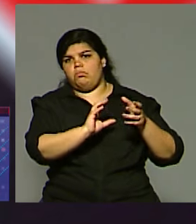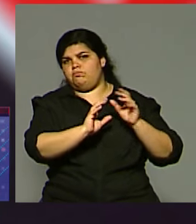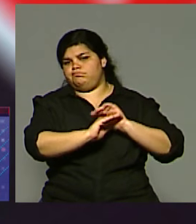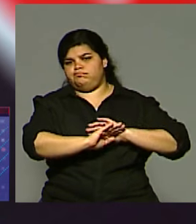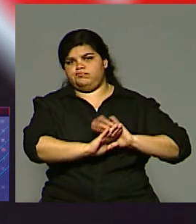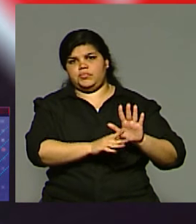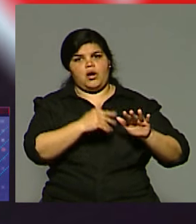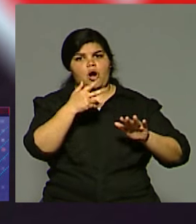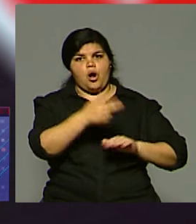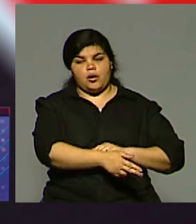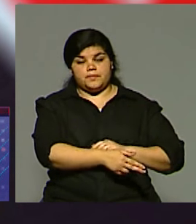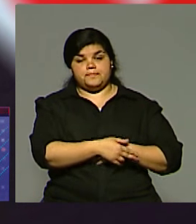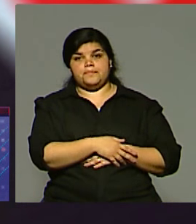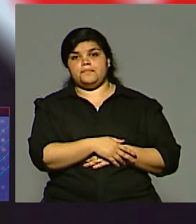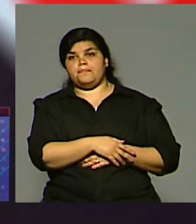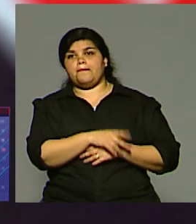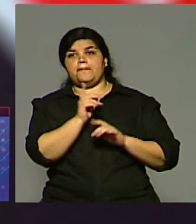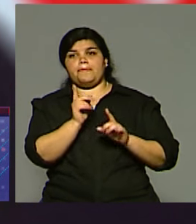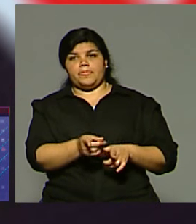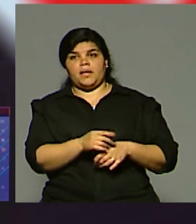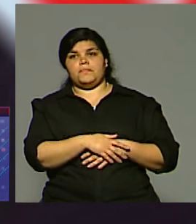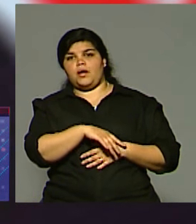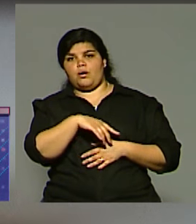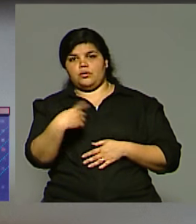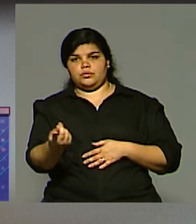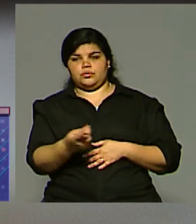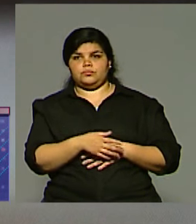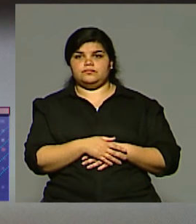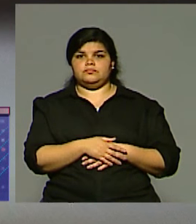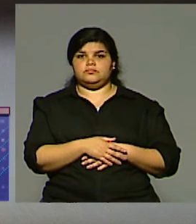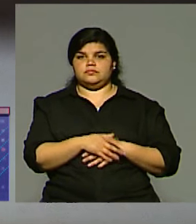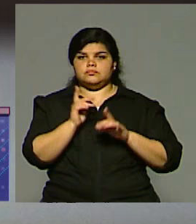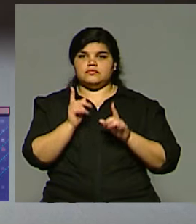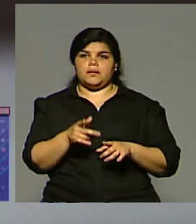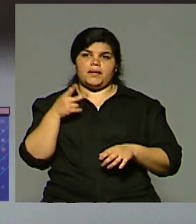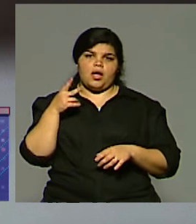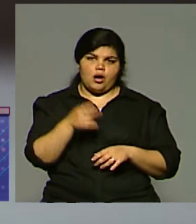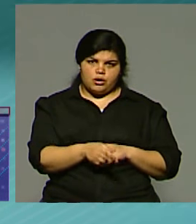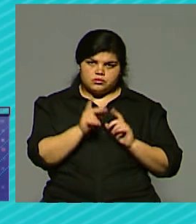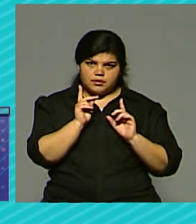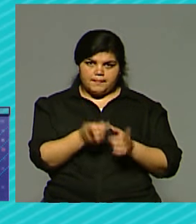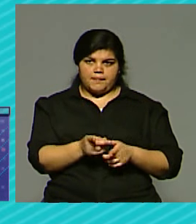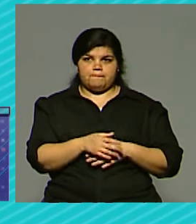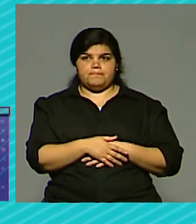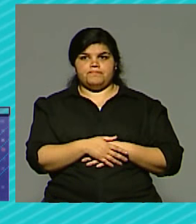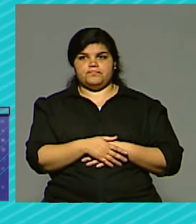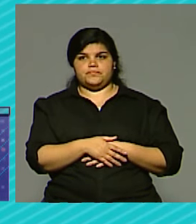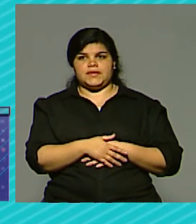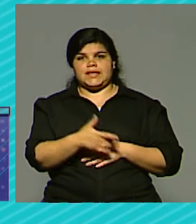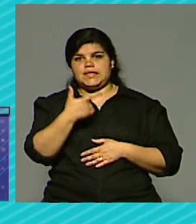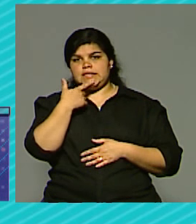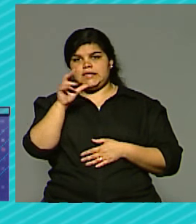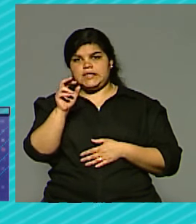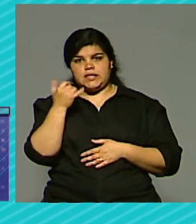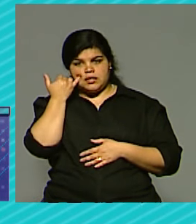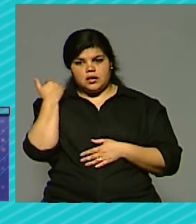Bien. No solamente esto, sino también los que son Symbian, por ejemplo, se va a cortar también Symbian. El Symbian S30 ya se había cortado, S40